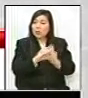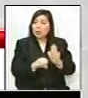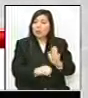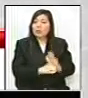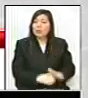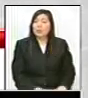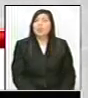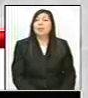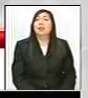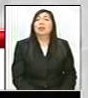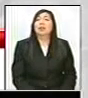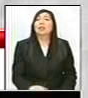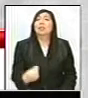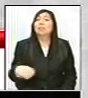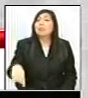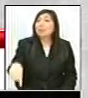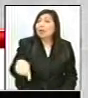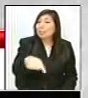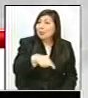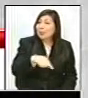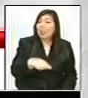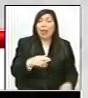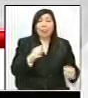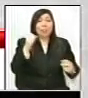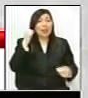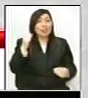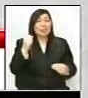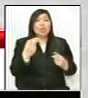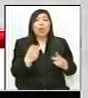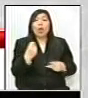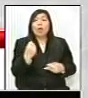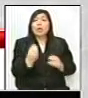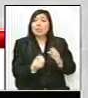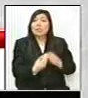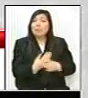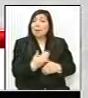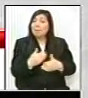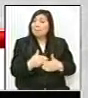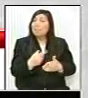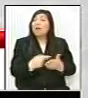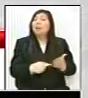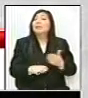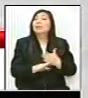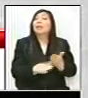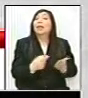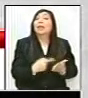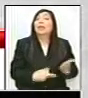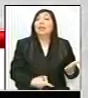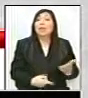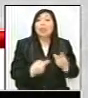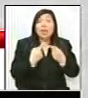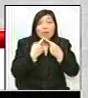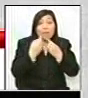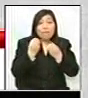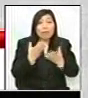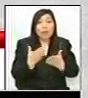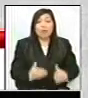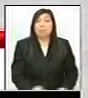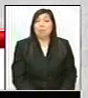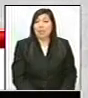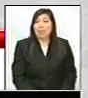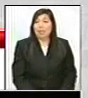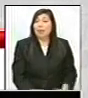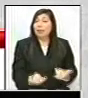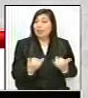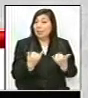constitucionales. Y nosotros ejercimos el derecho de defensa el 11 de septiembre, ¿en base a qué? En base al informe de determinación